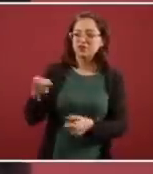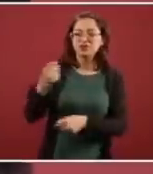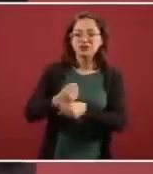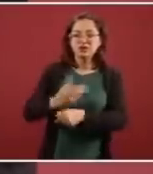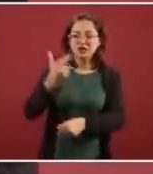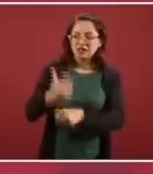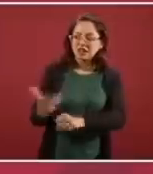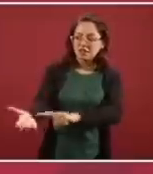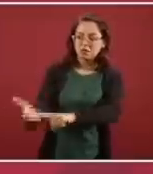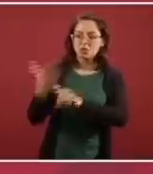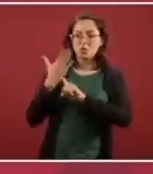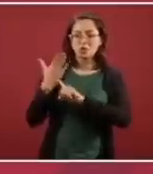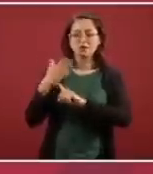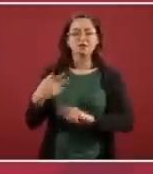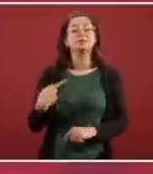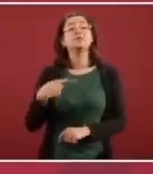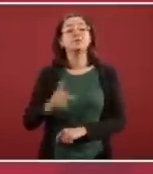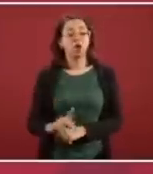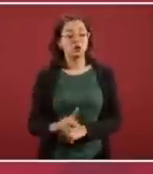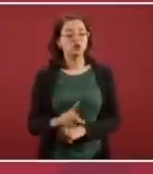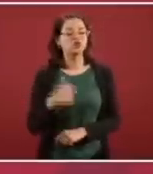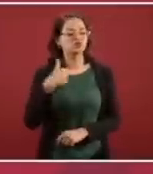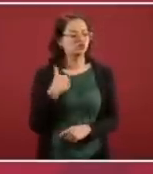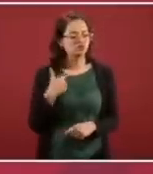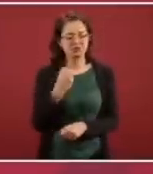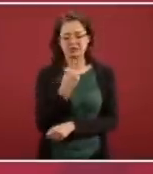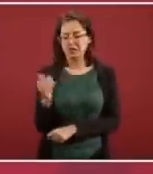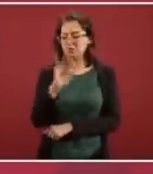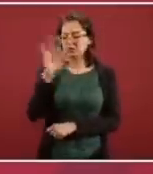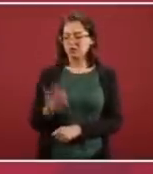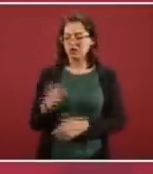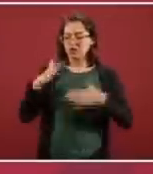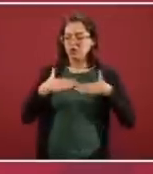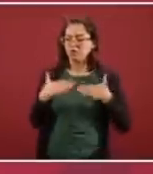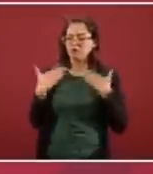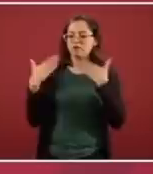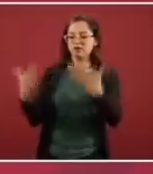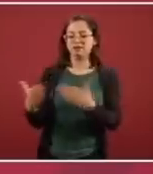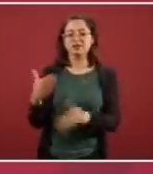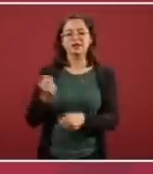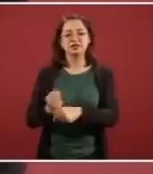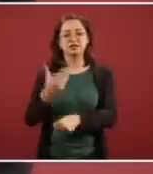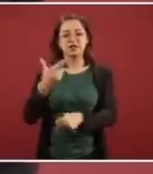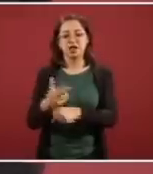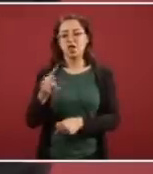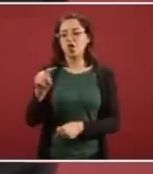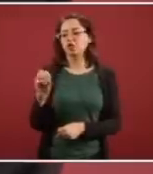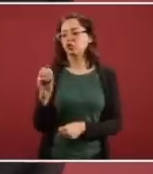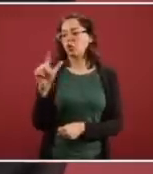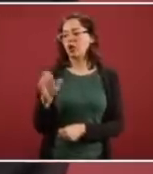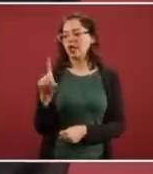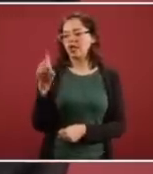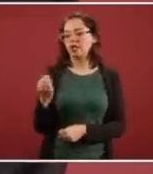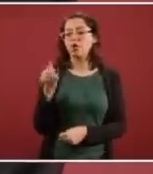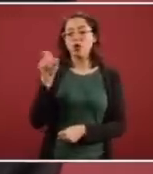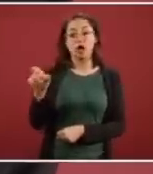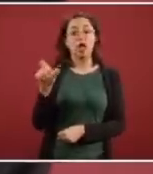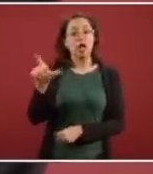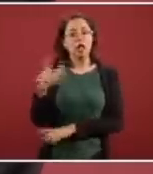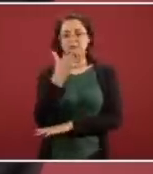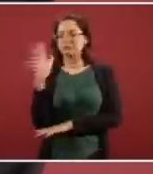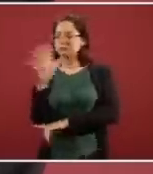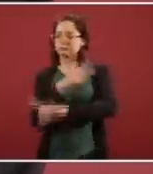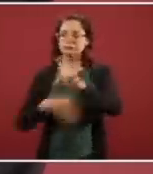que sí le puedo decir es que le tengo toda la confianza a Víctor Manuel Toledo, que es ambientalista, que